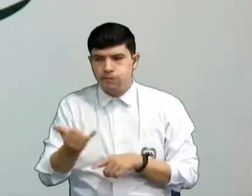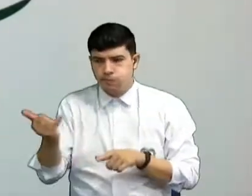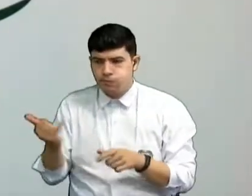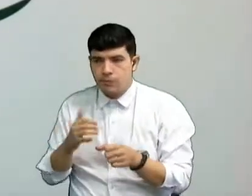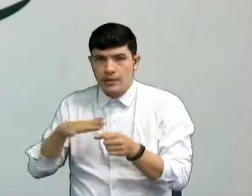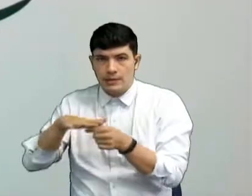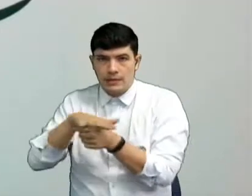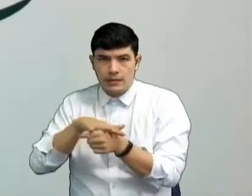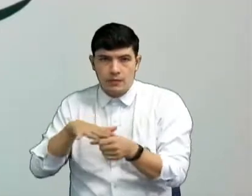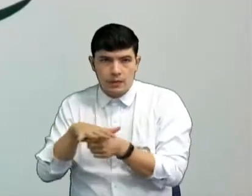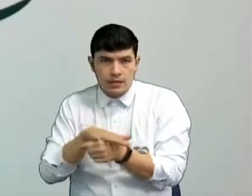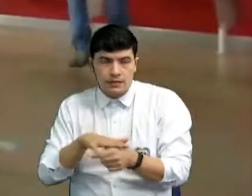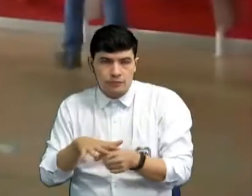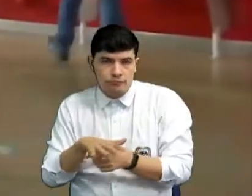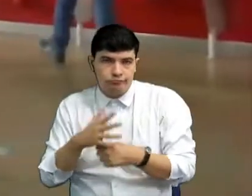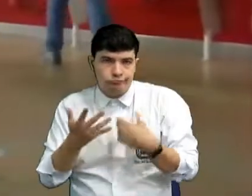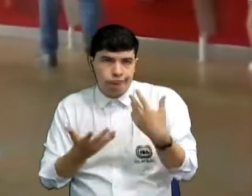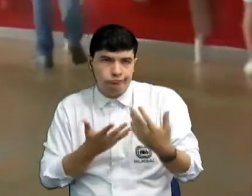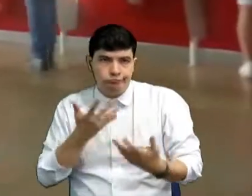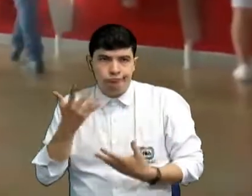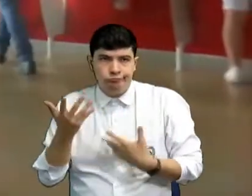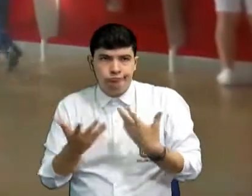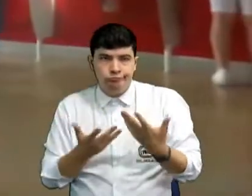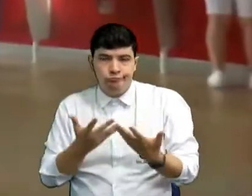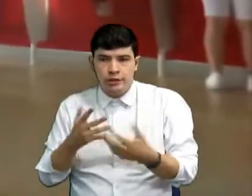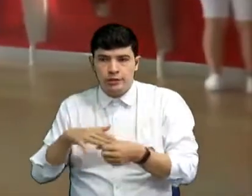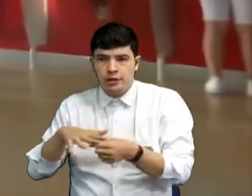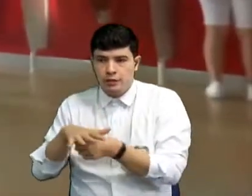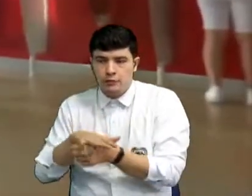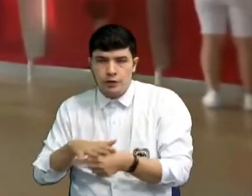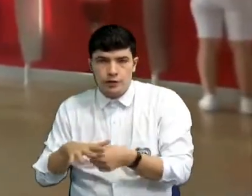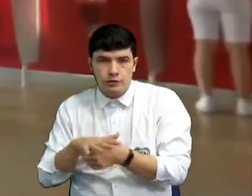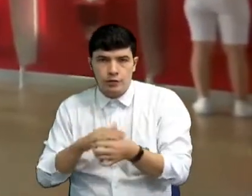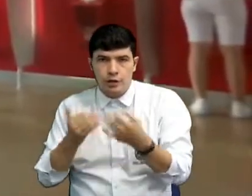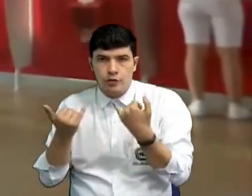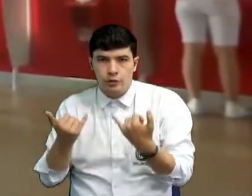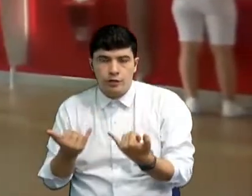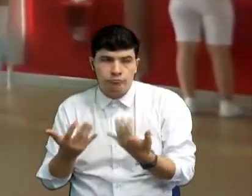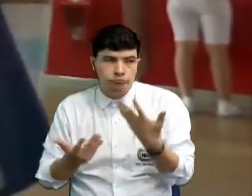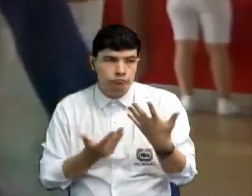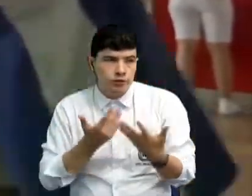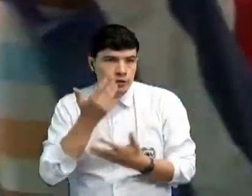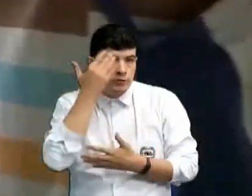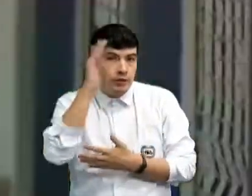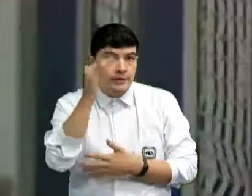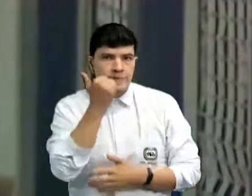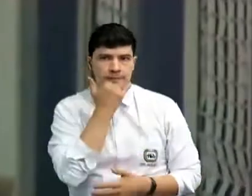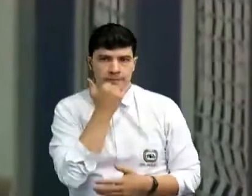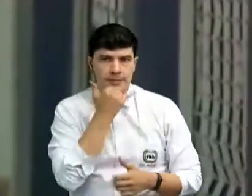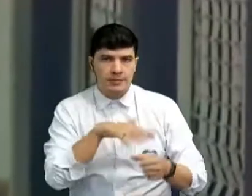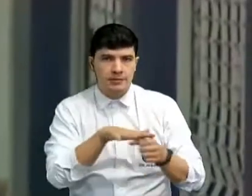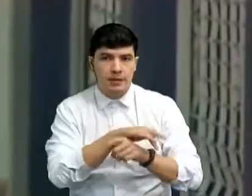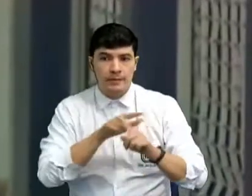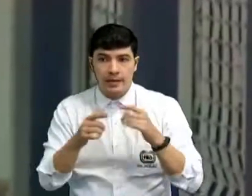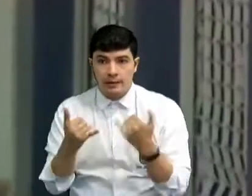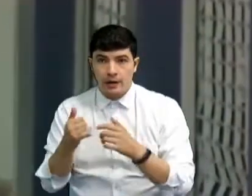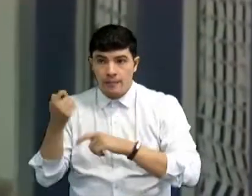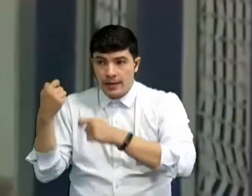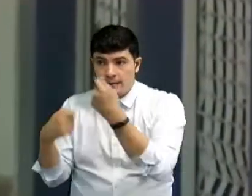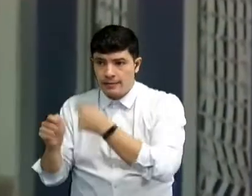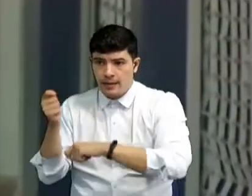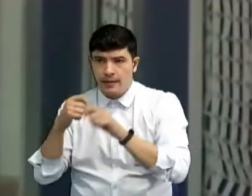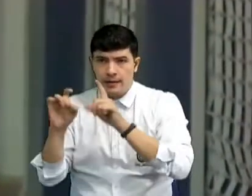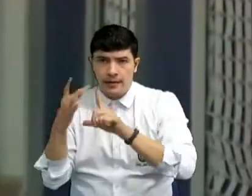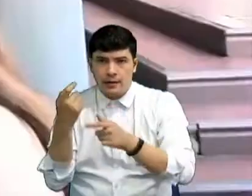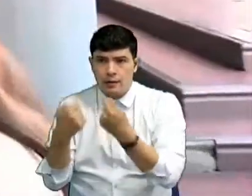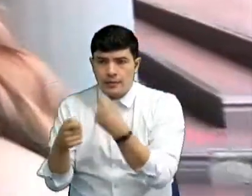a aprender a vivir bajo un clima de incertidumbre. La nueva normalidad de estas plataformas comerciales transcurre entre